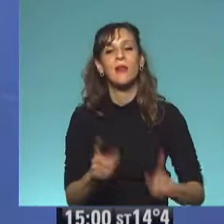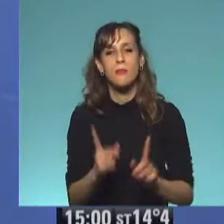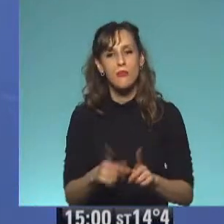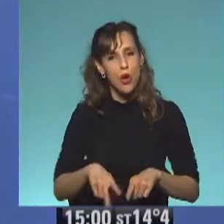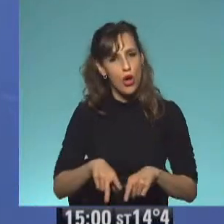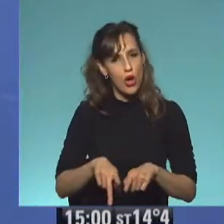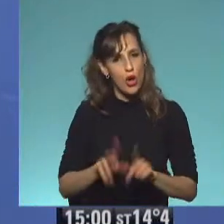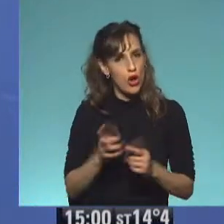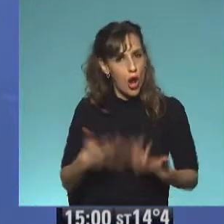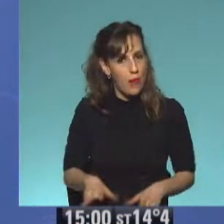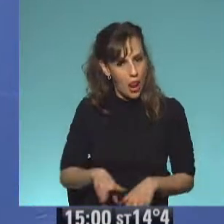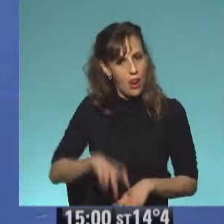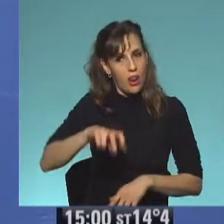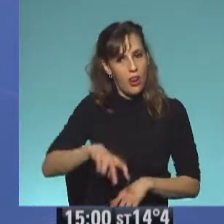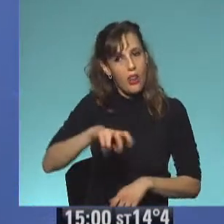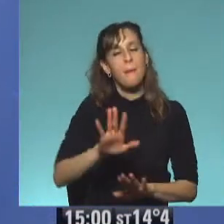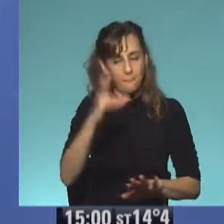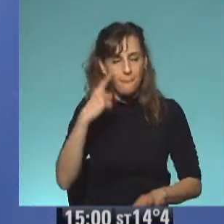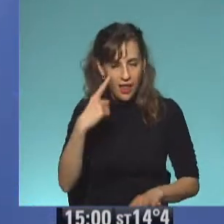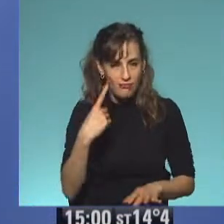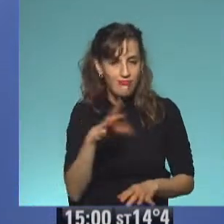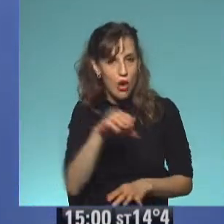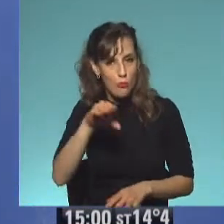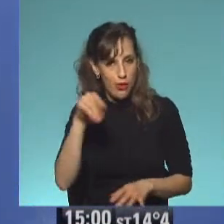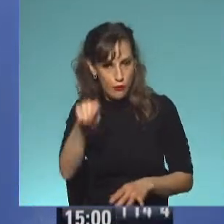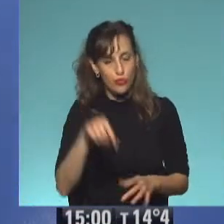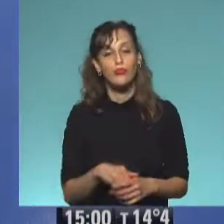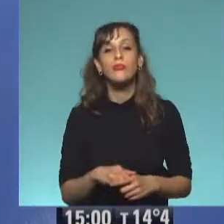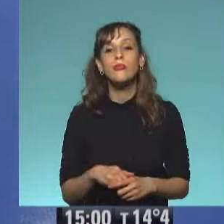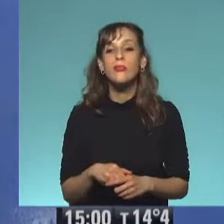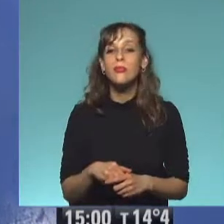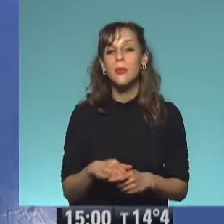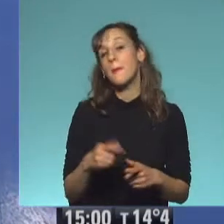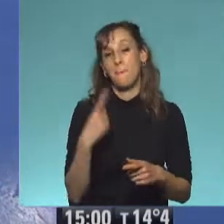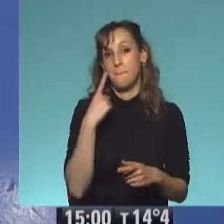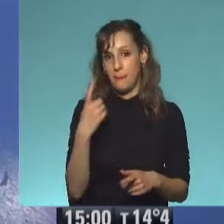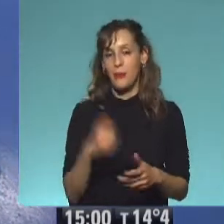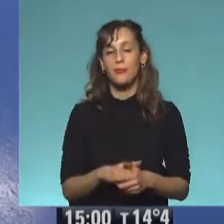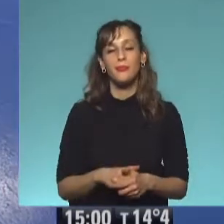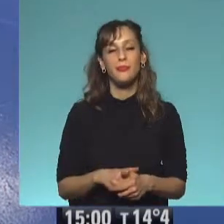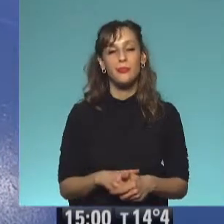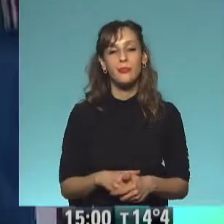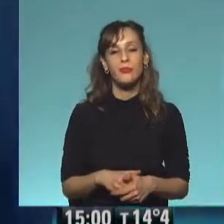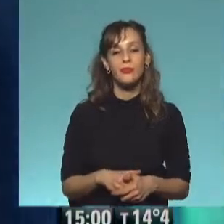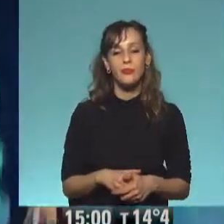semana me invitan a mí se van a dar cuenta ahora cuando lo hacemos van a dar preparados en casa